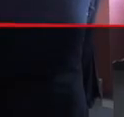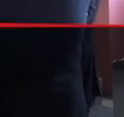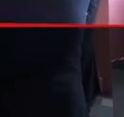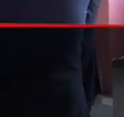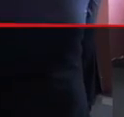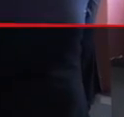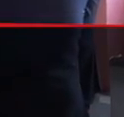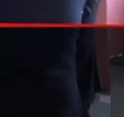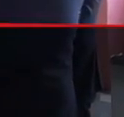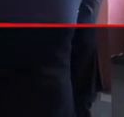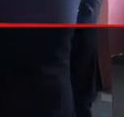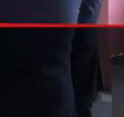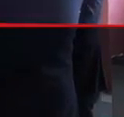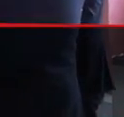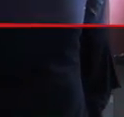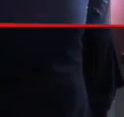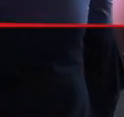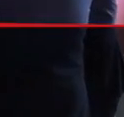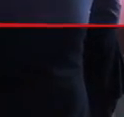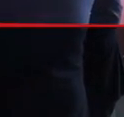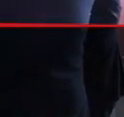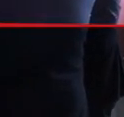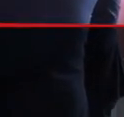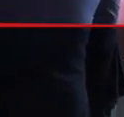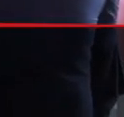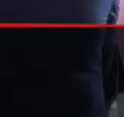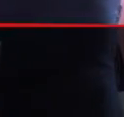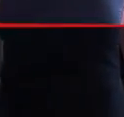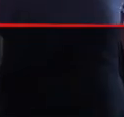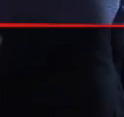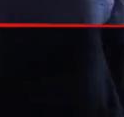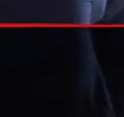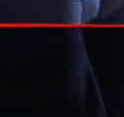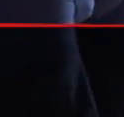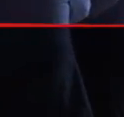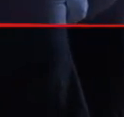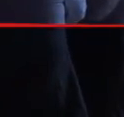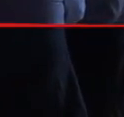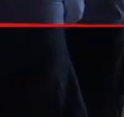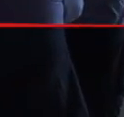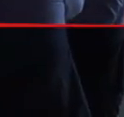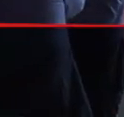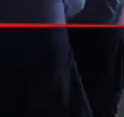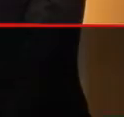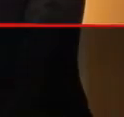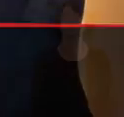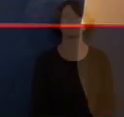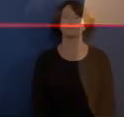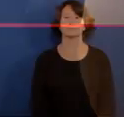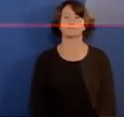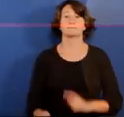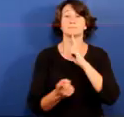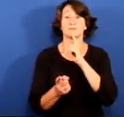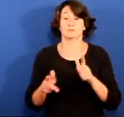El muelle del Arenal se transformará en una gran cancha de baloncesto este fin de semana para acoger el espectáculo NBA, que